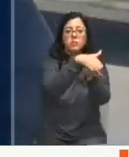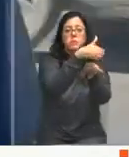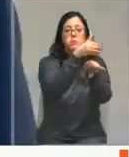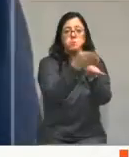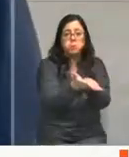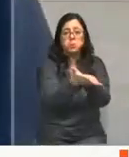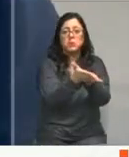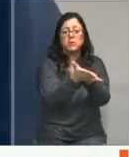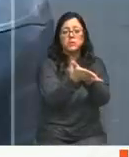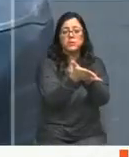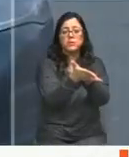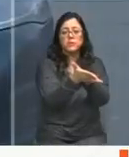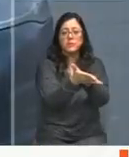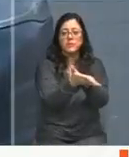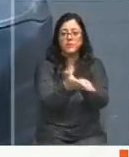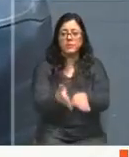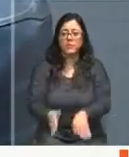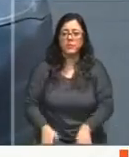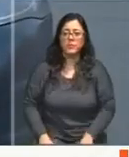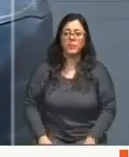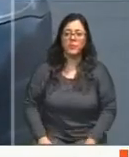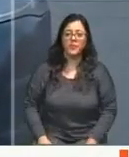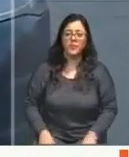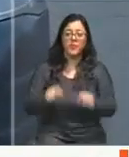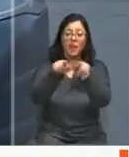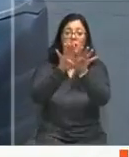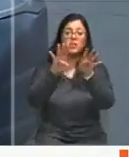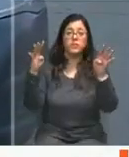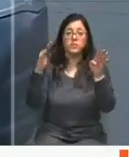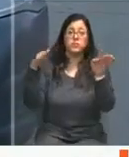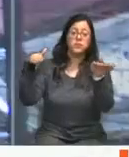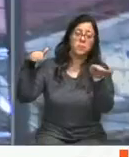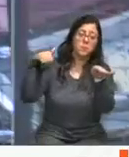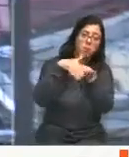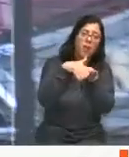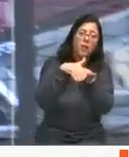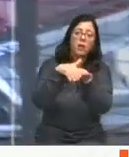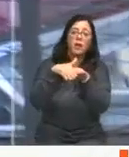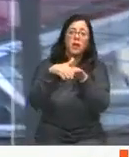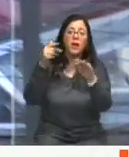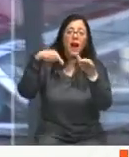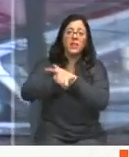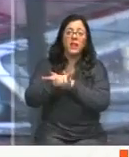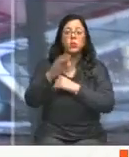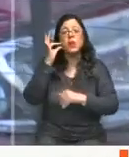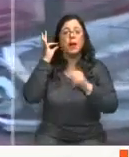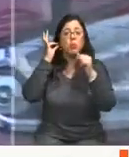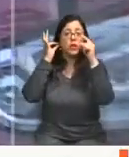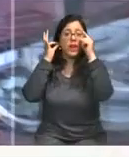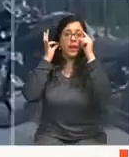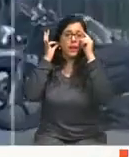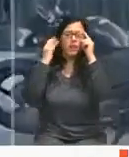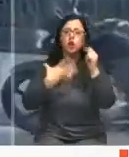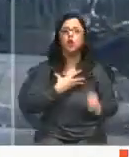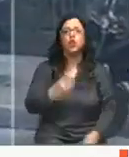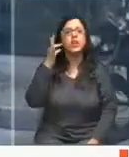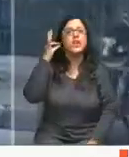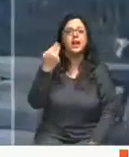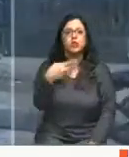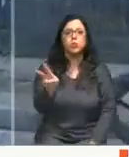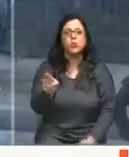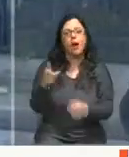quedó volteado. Este portón detuvo el arranque de la camioneta, la que en su interior iba una mujer con su pequeña hija, las